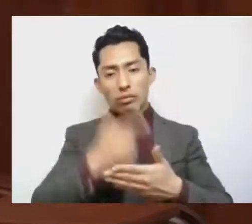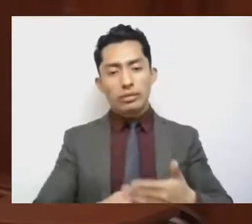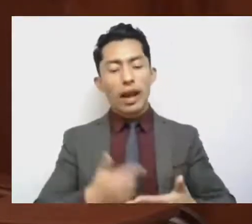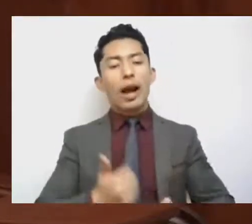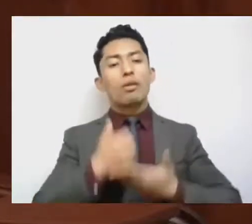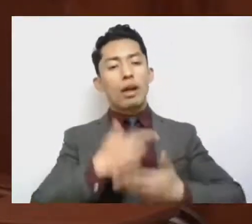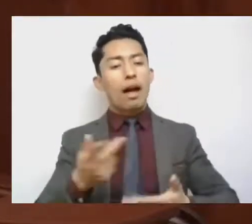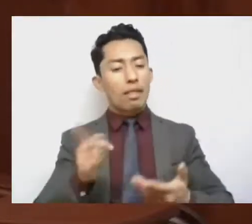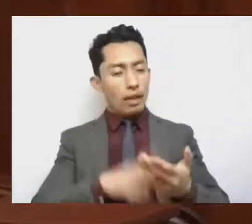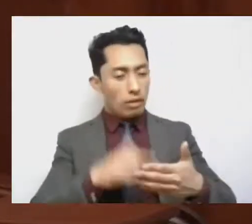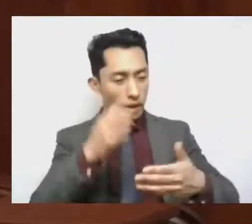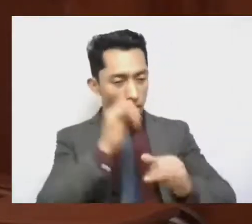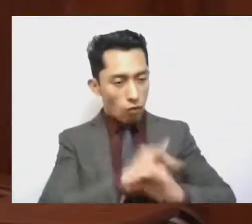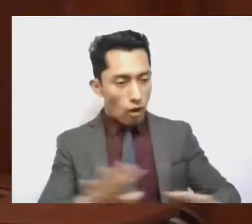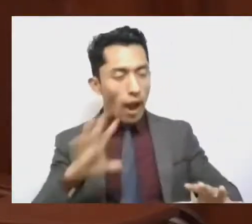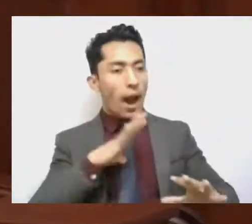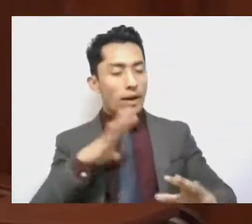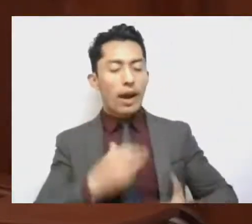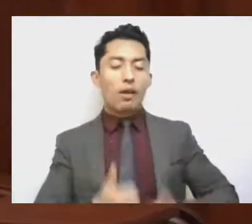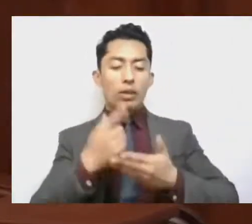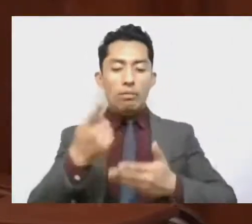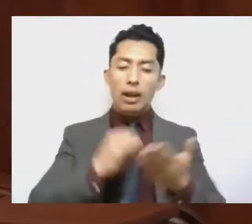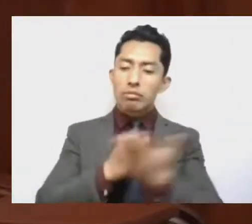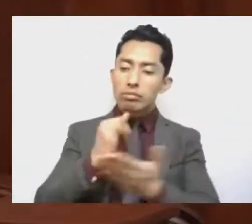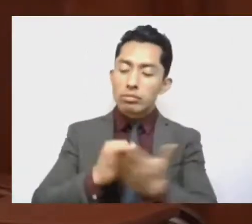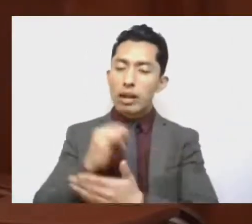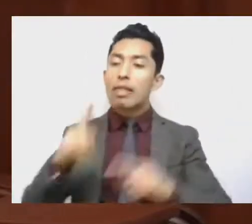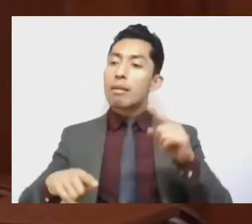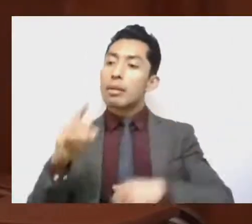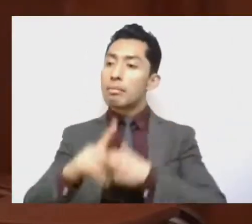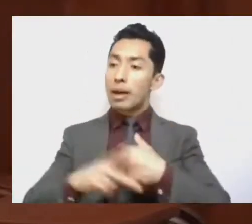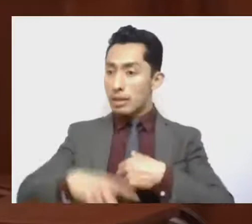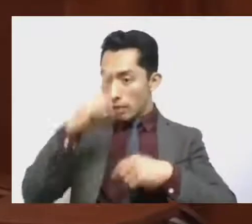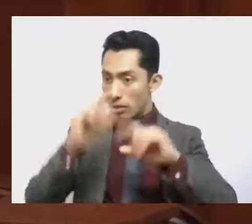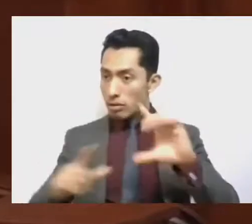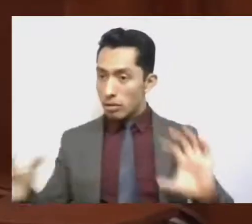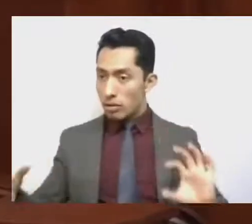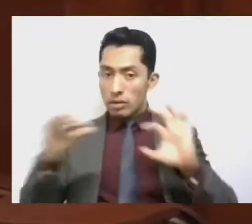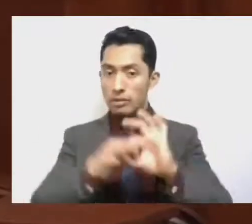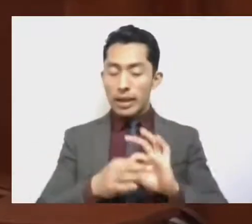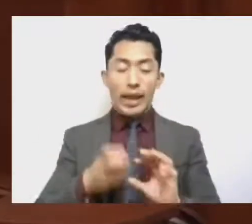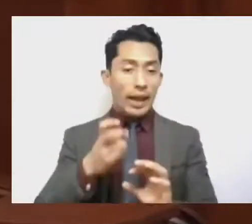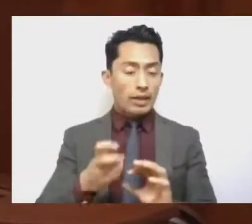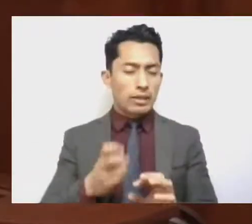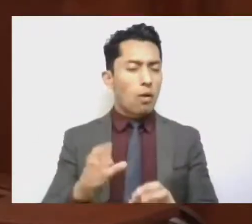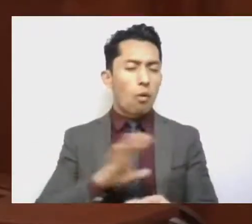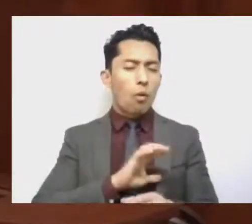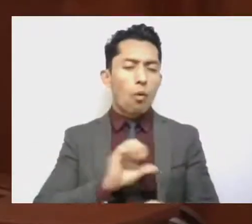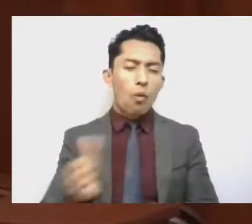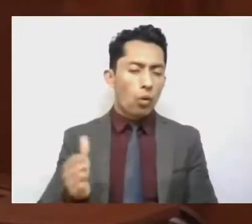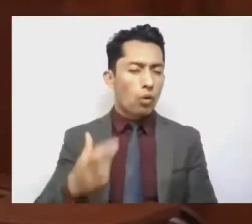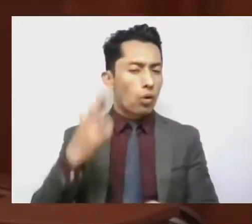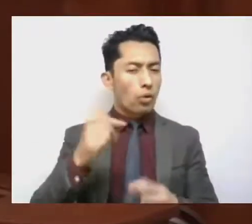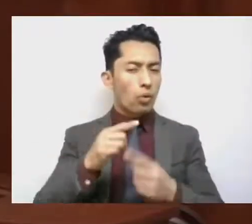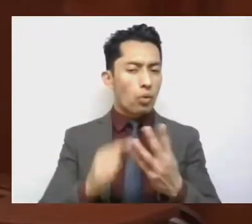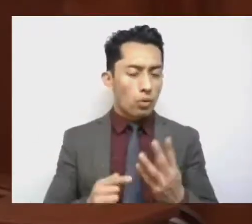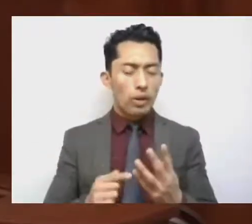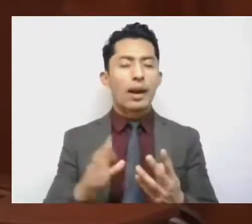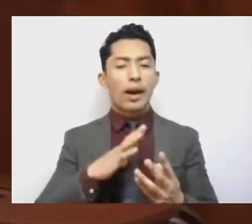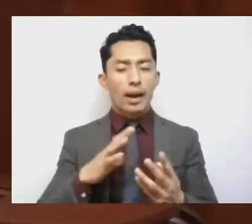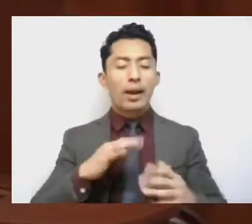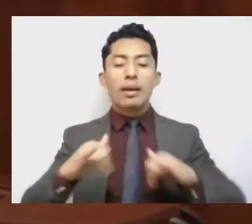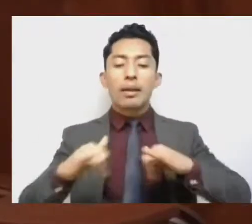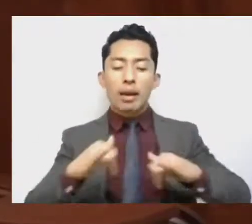políticas públicas acorde a la realidad del país, tomando en consideración, entre otros factores, la distribución